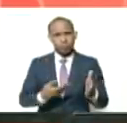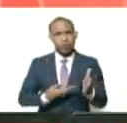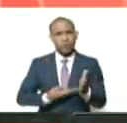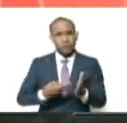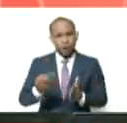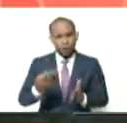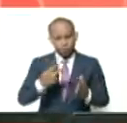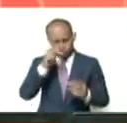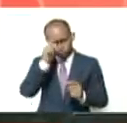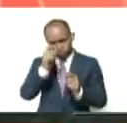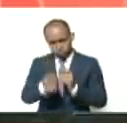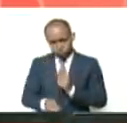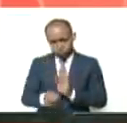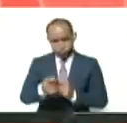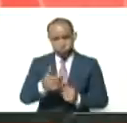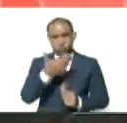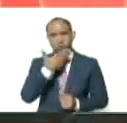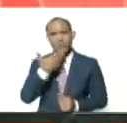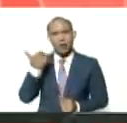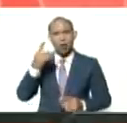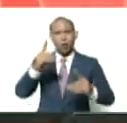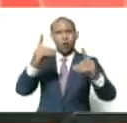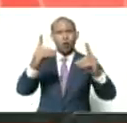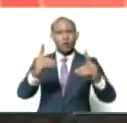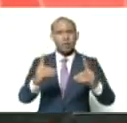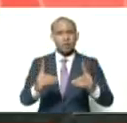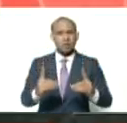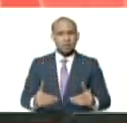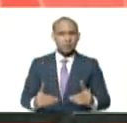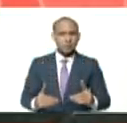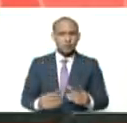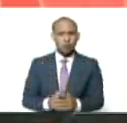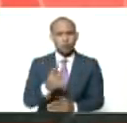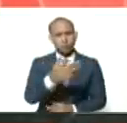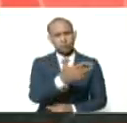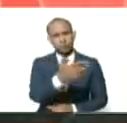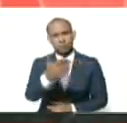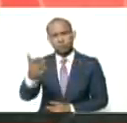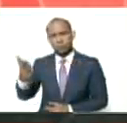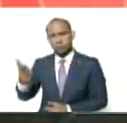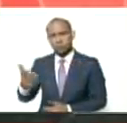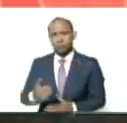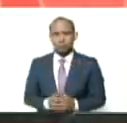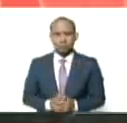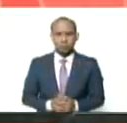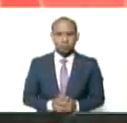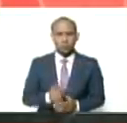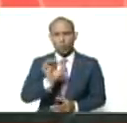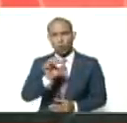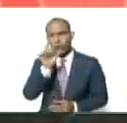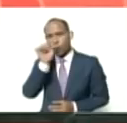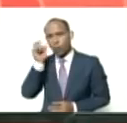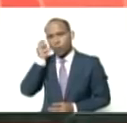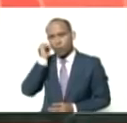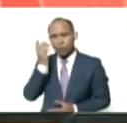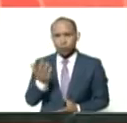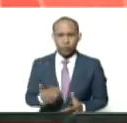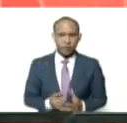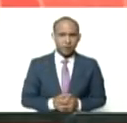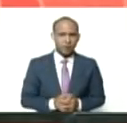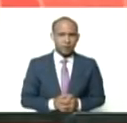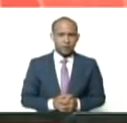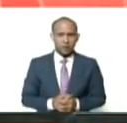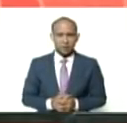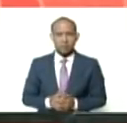a que se tome la mejor decisión, sean ellos o no sean ellos, sean ellas o no sean ellas